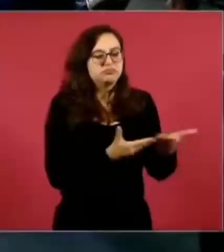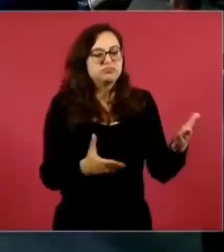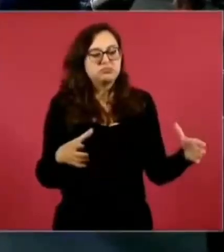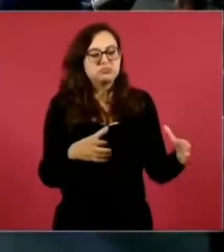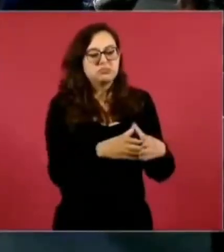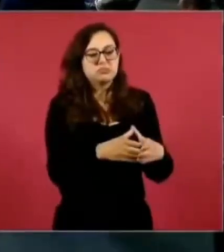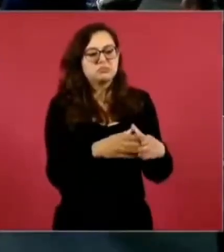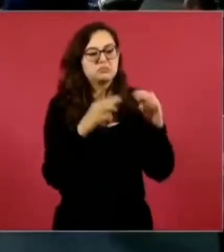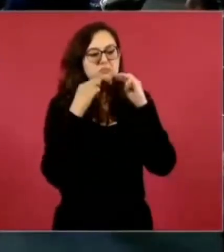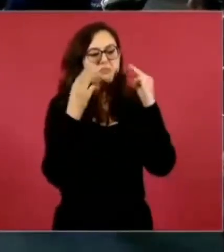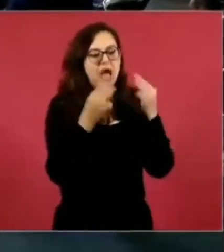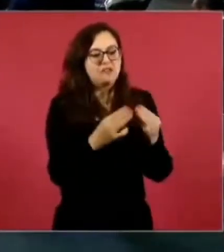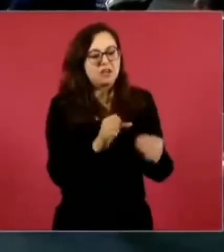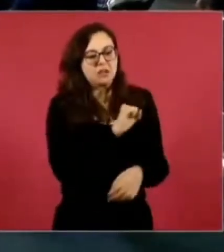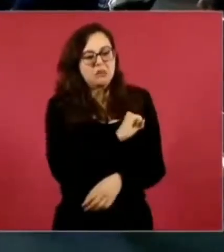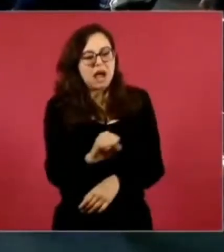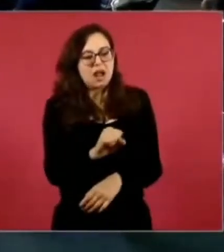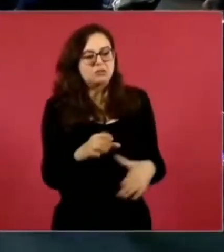rufianes,